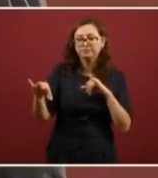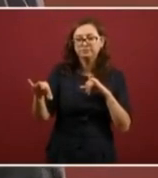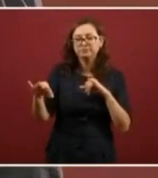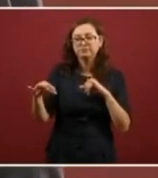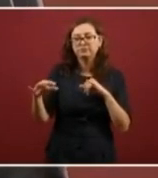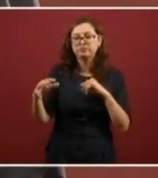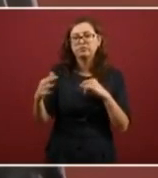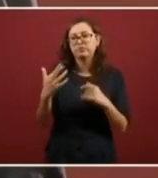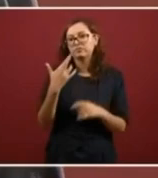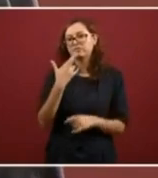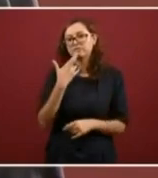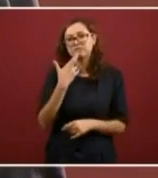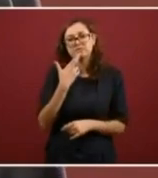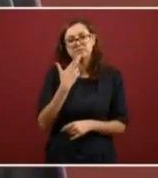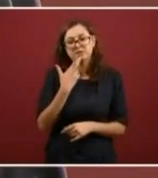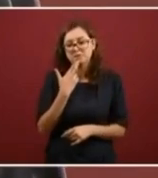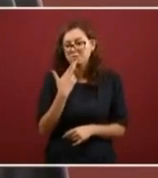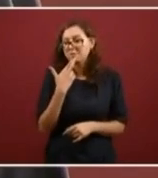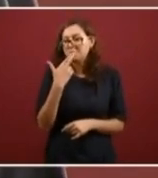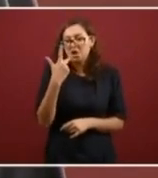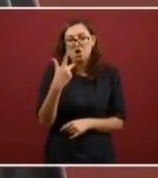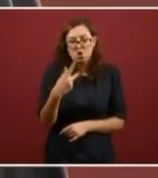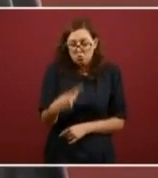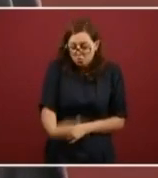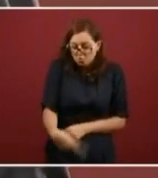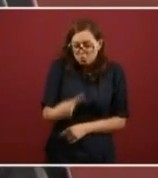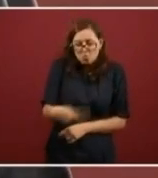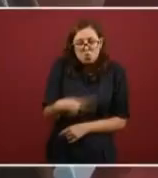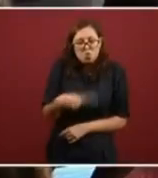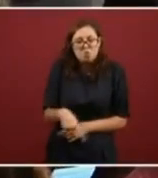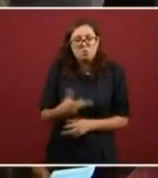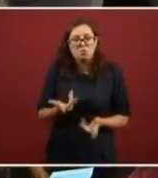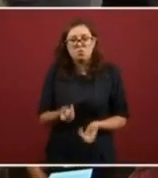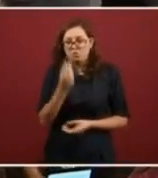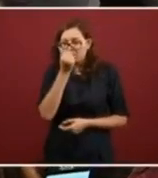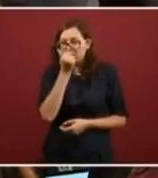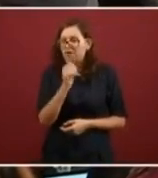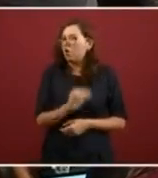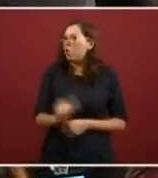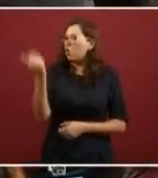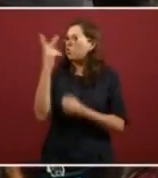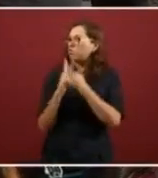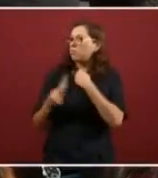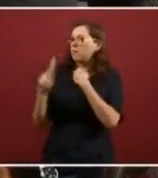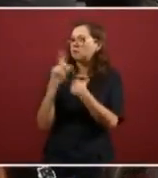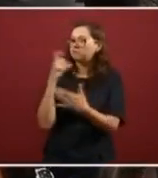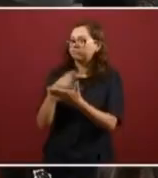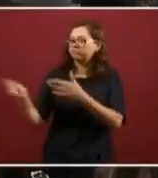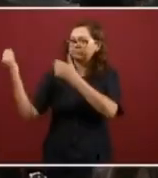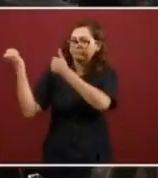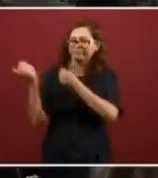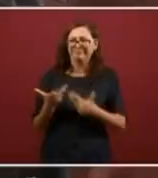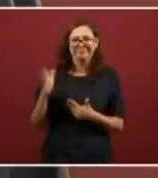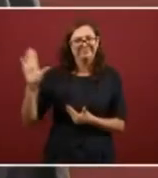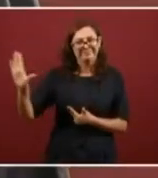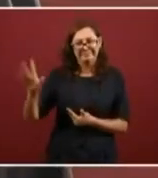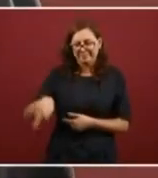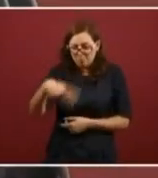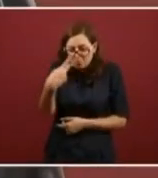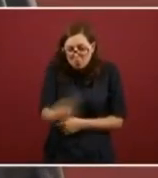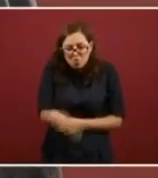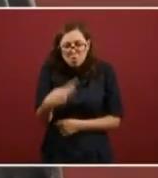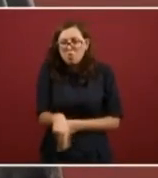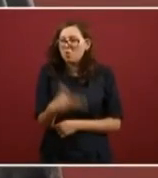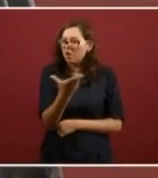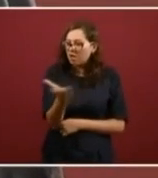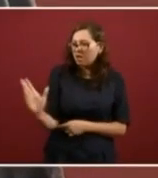es mucho mejor producir los alimentos en México que comprarlos, y es mucho mejor apoyar al productor